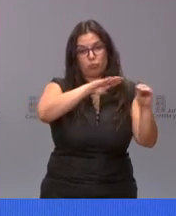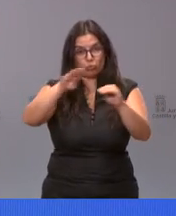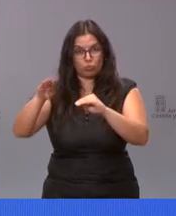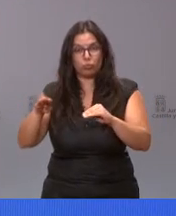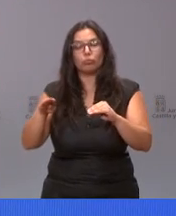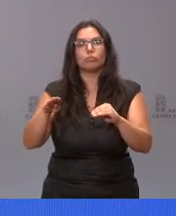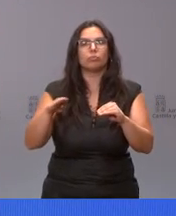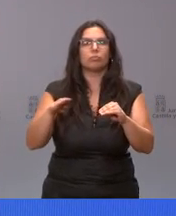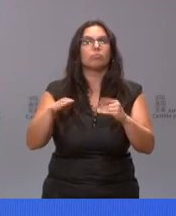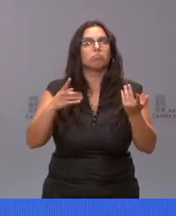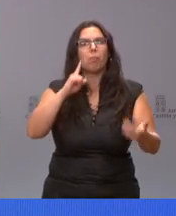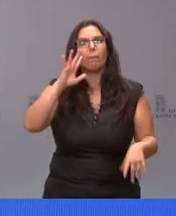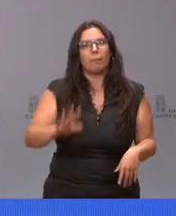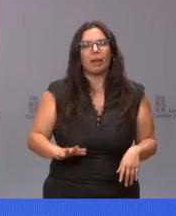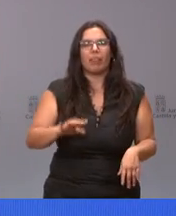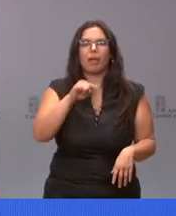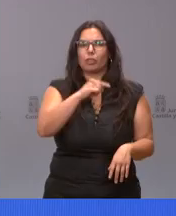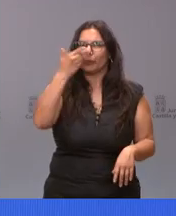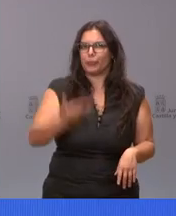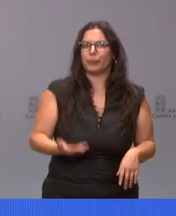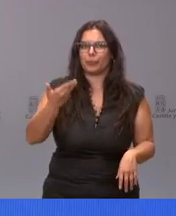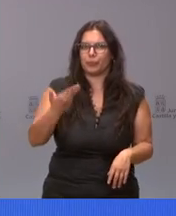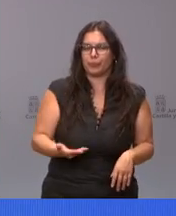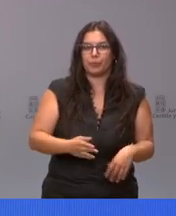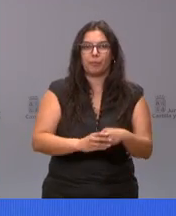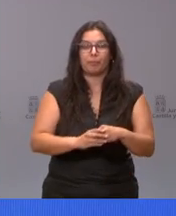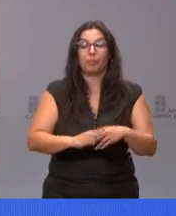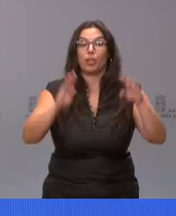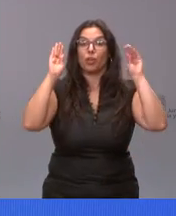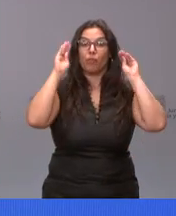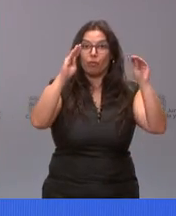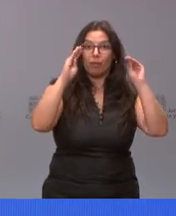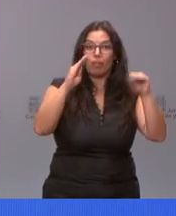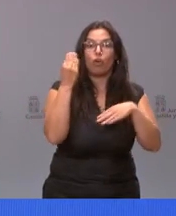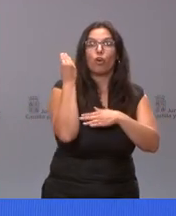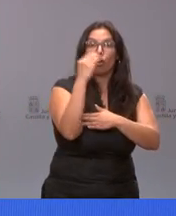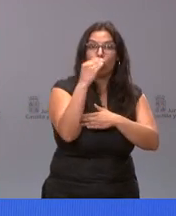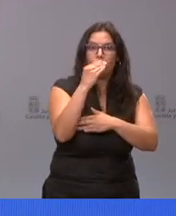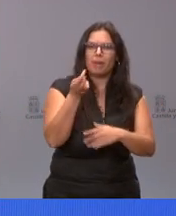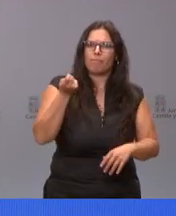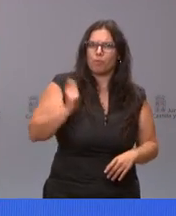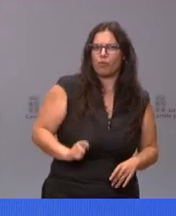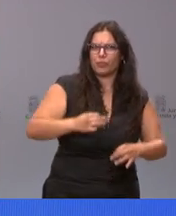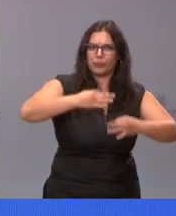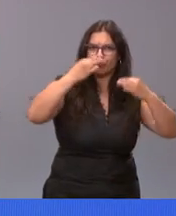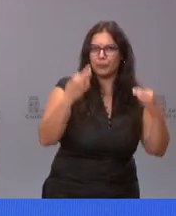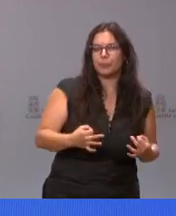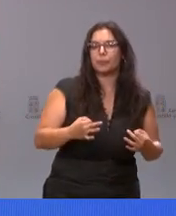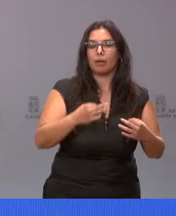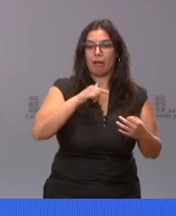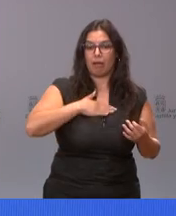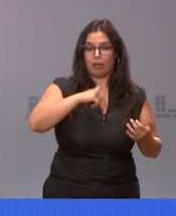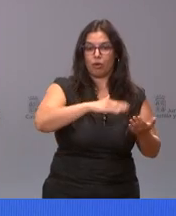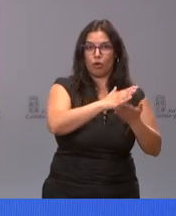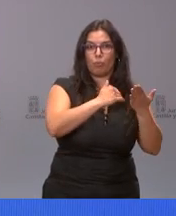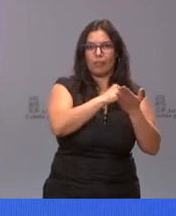nuestra comunidad nos parece especialmente relevante. La formación de los jóvenes profesionales de nuestra comunidad autónoma